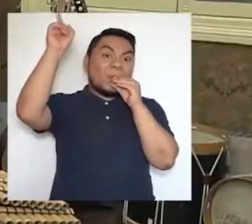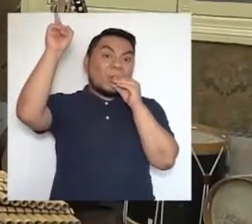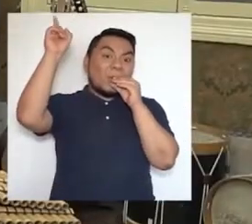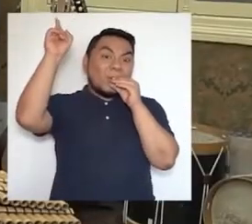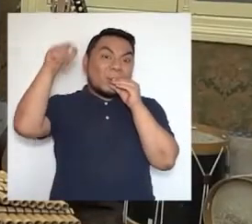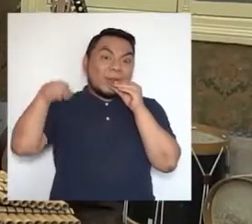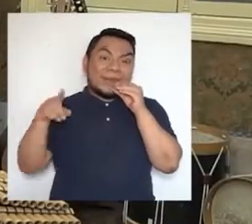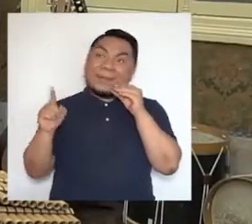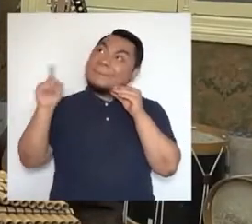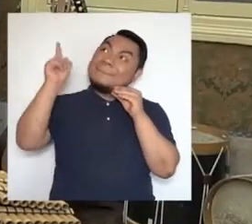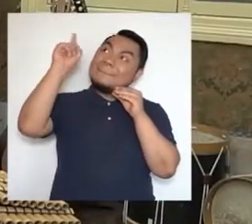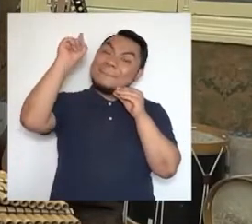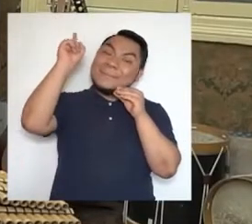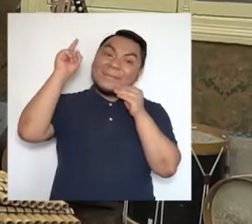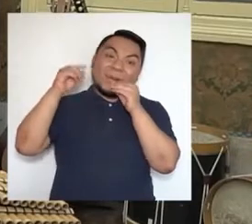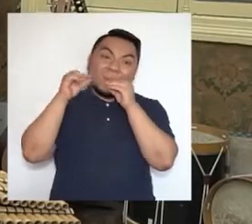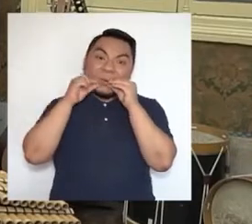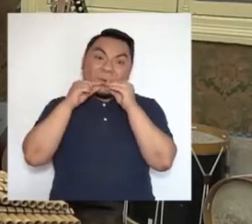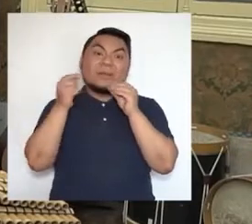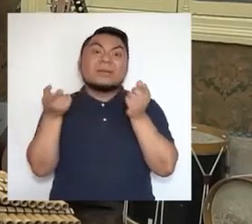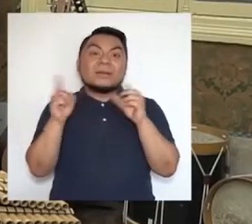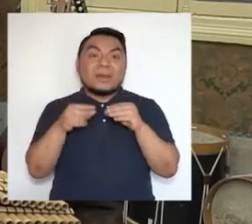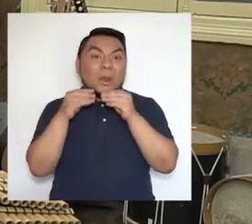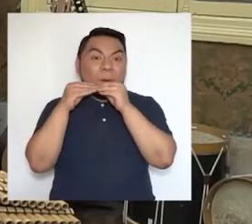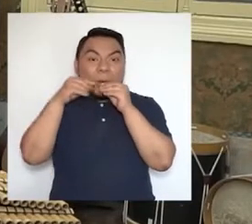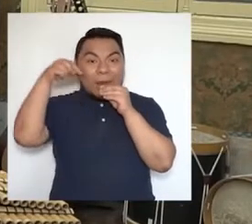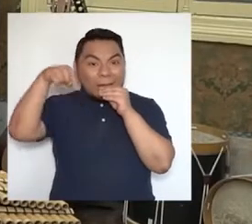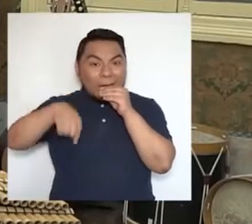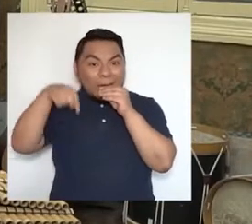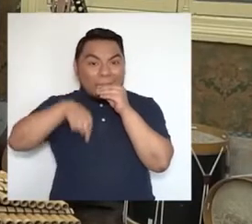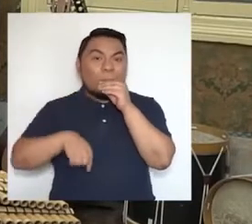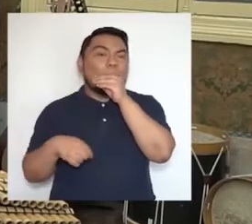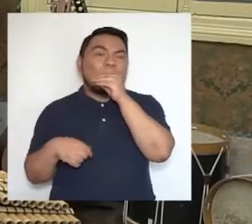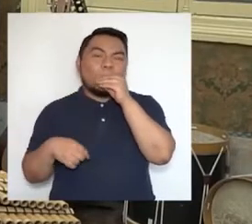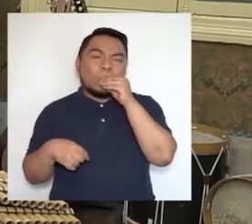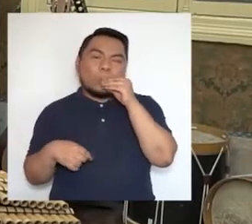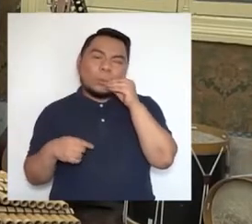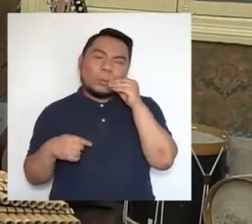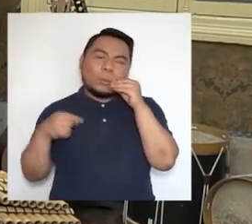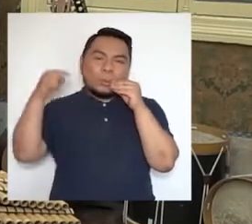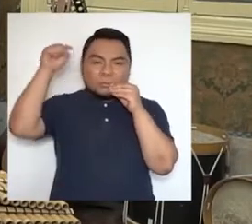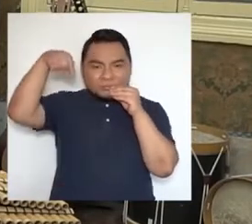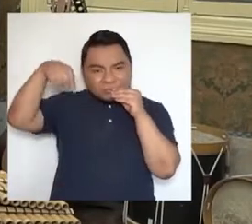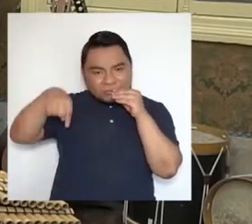se van bien arriba. Y cuando la antara suena más grave,